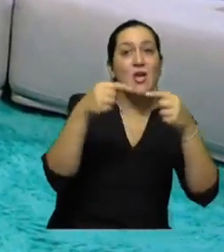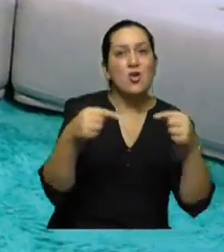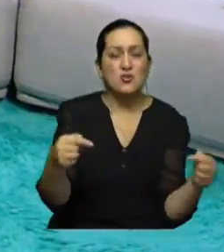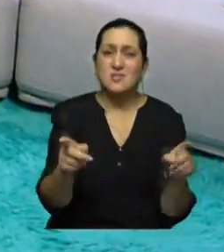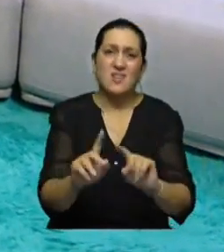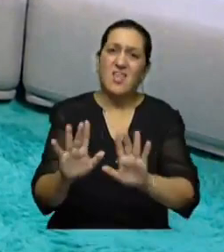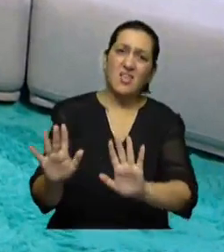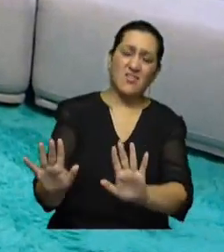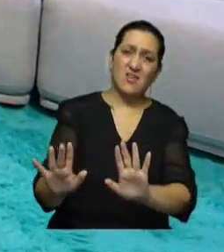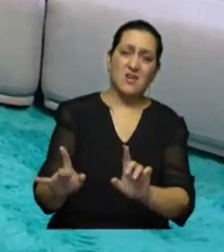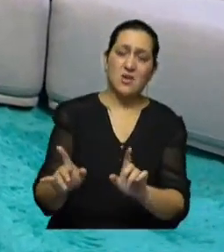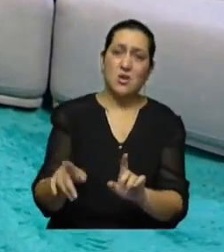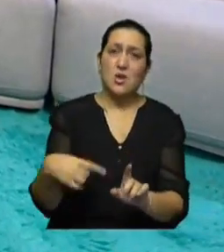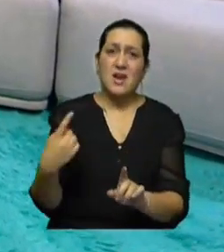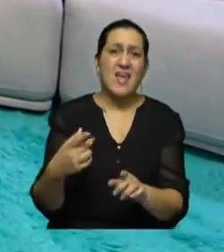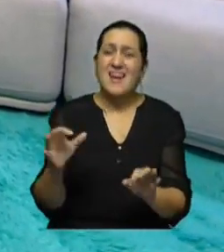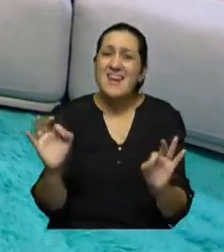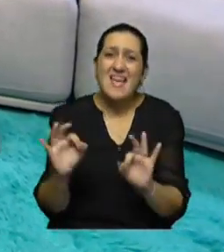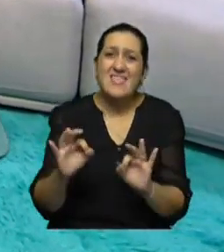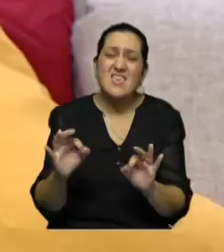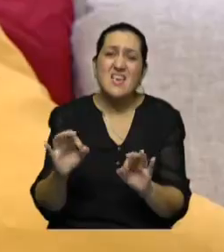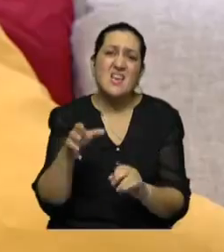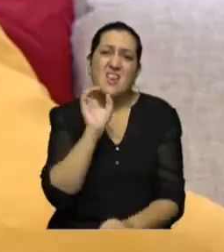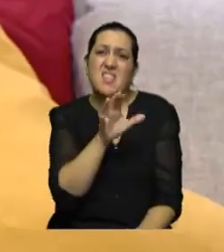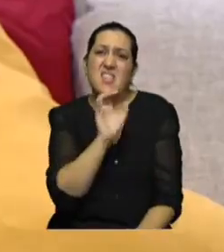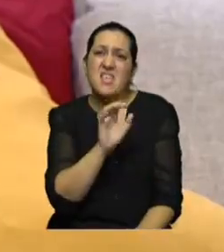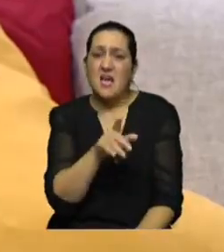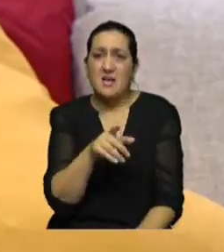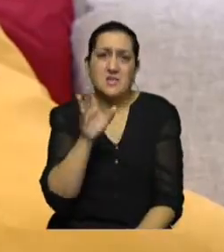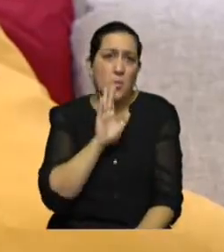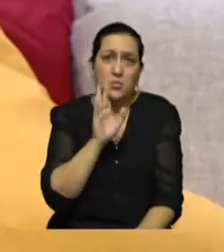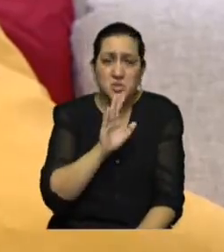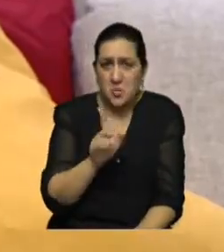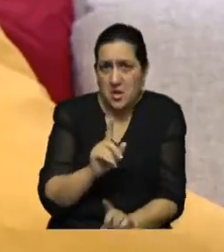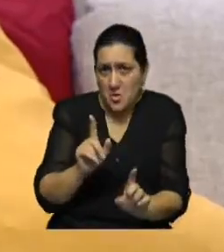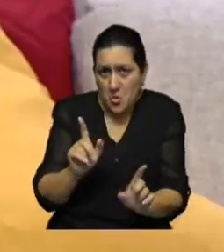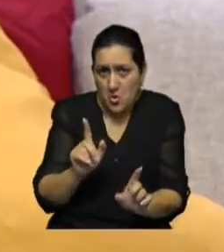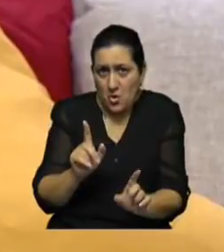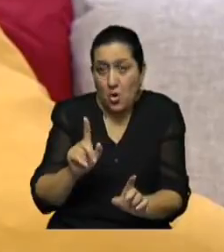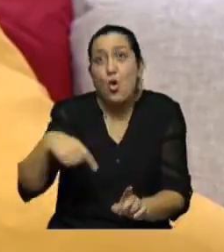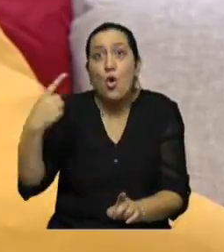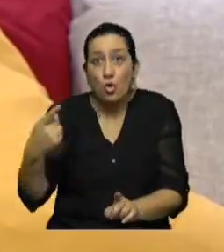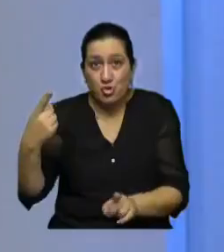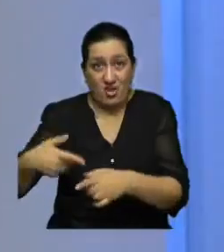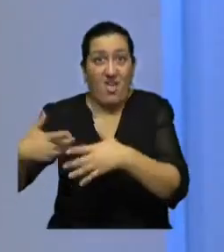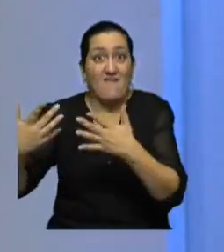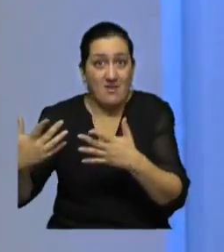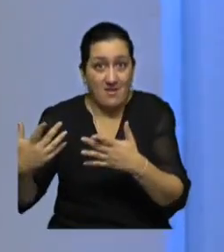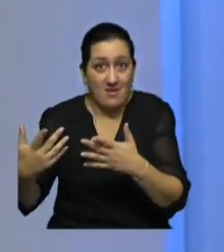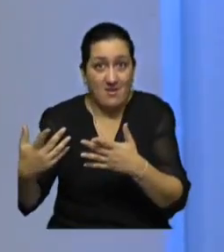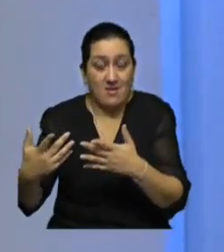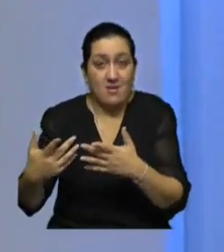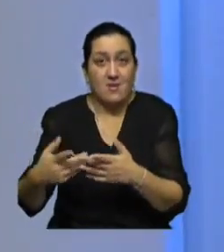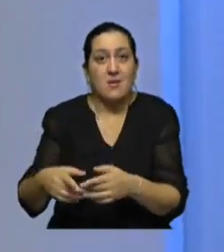ver. Exacto. Nadie está juzgando una cosa, no sabe por qué llevarlo a una conferencia de prensa cuando se está hablando de otra, de otra que otra es cosa muy grave y de verdad muy grave. Que no tiene nada que ver. Y ahí me sumo.